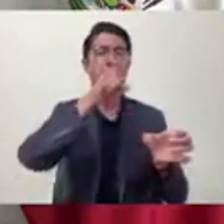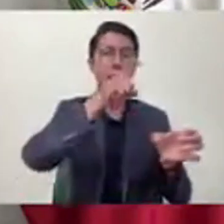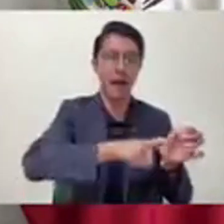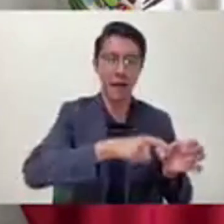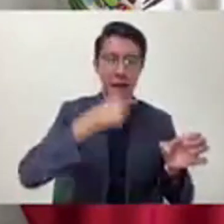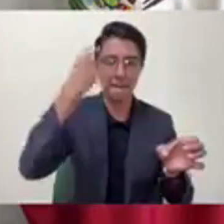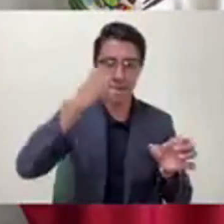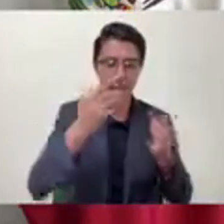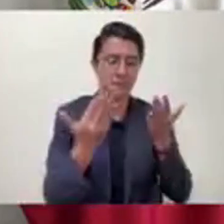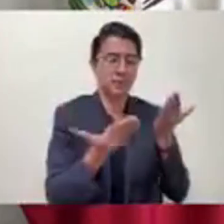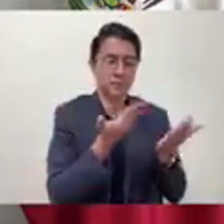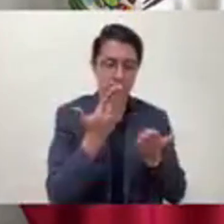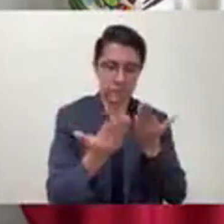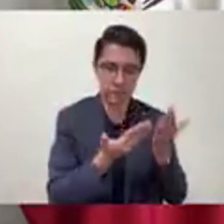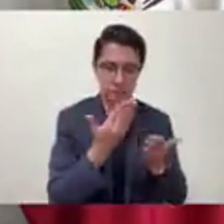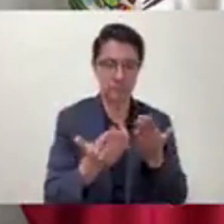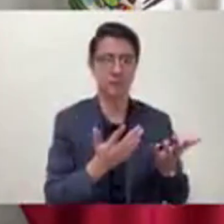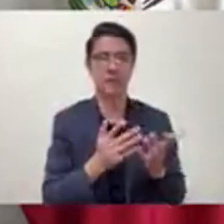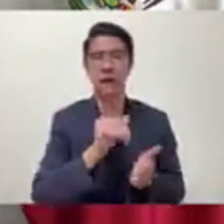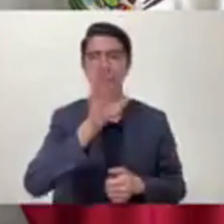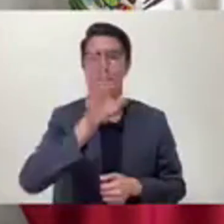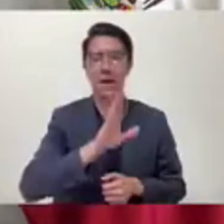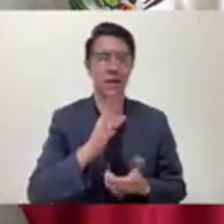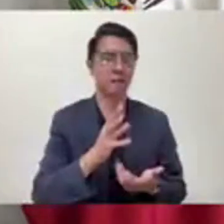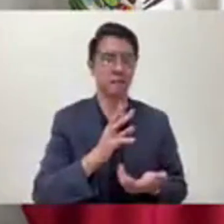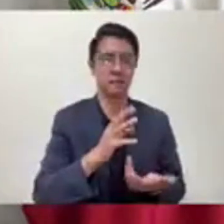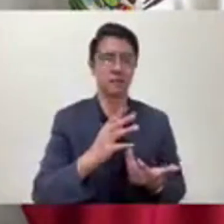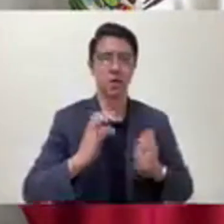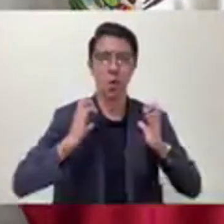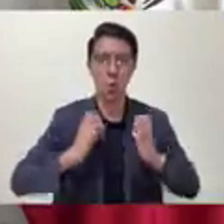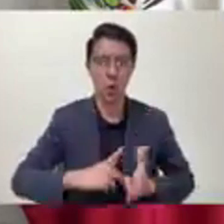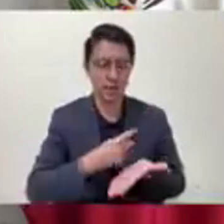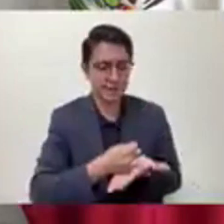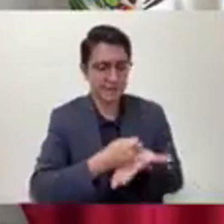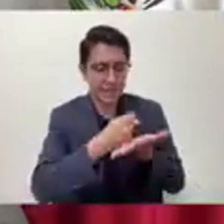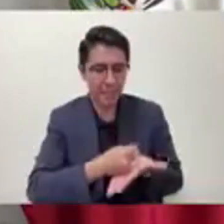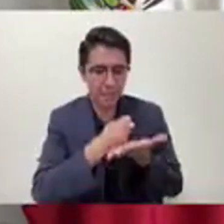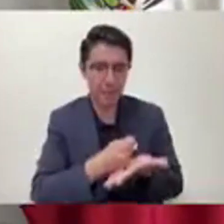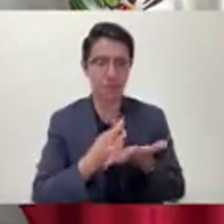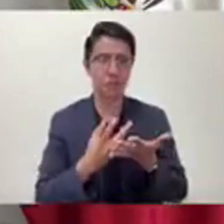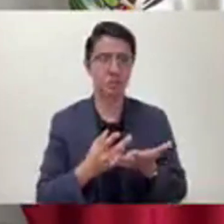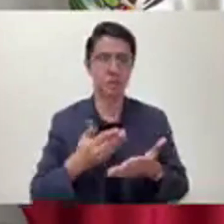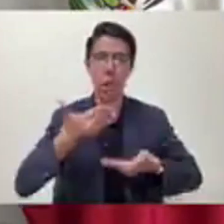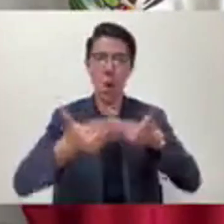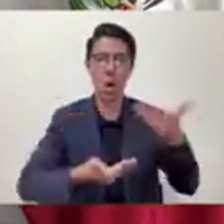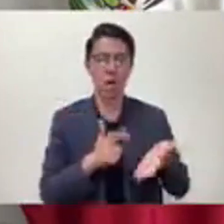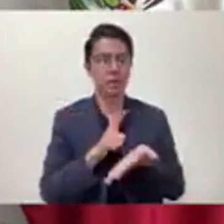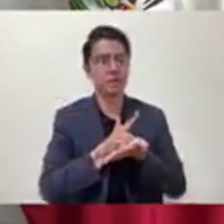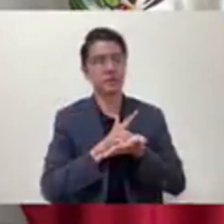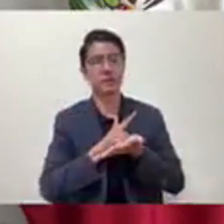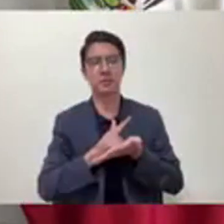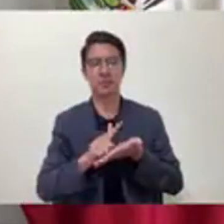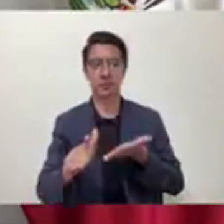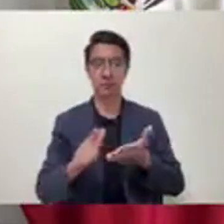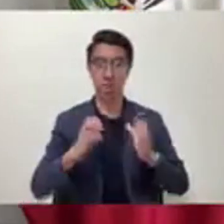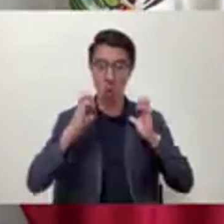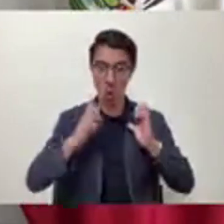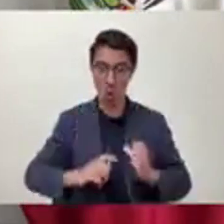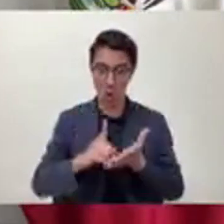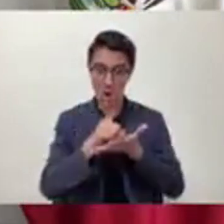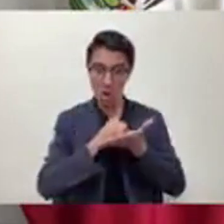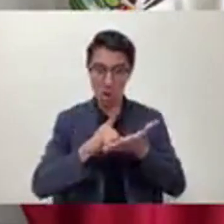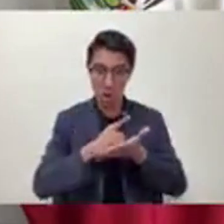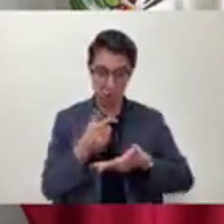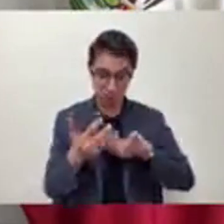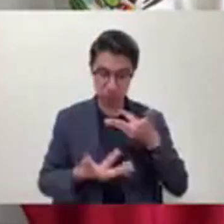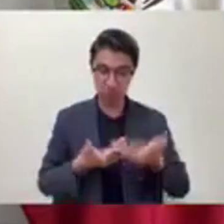graves este y sí es muy importante que lo que buscamos en ello incluso estuve la semana pasada adelantándonos un poquito en